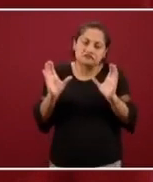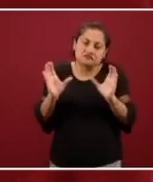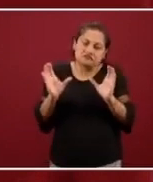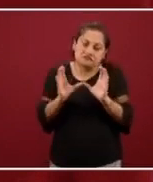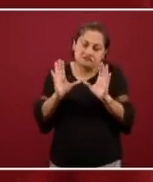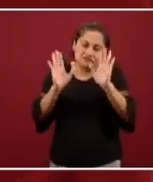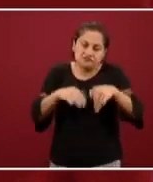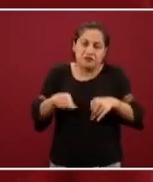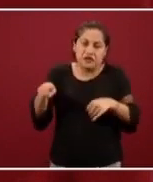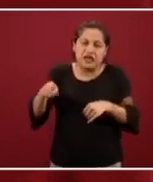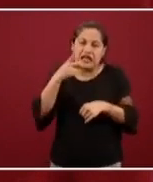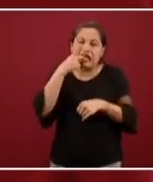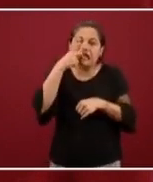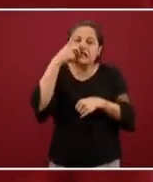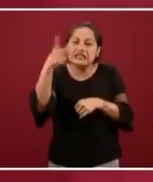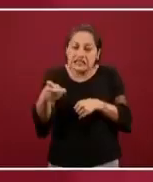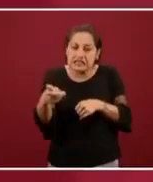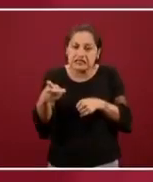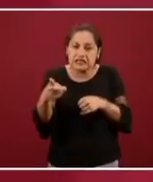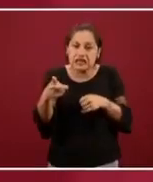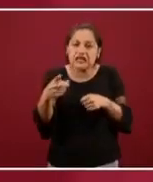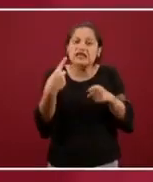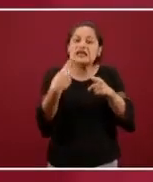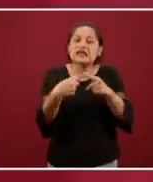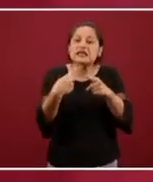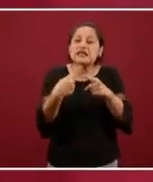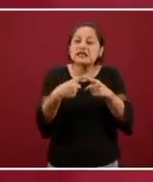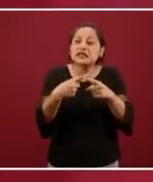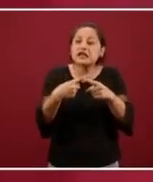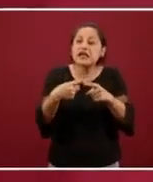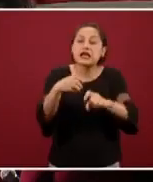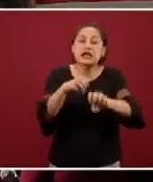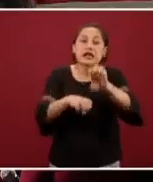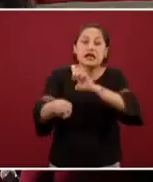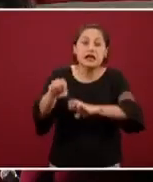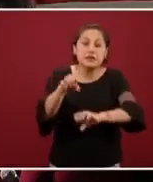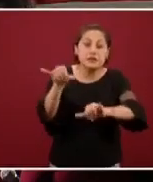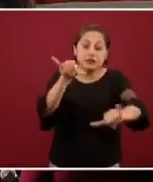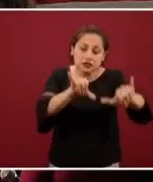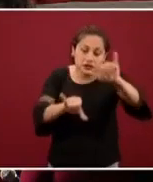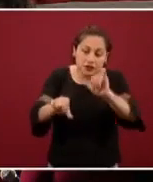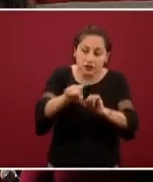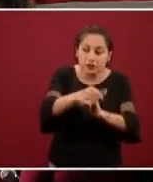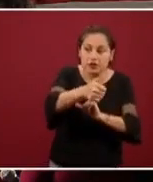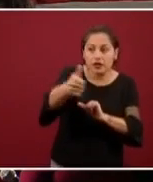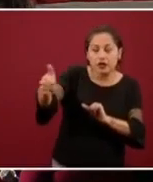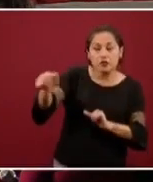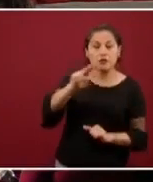tienen competencia técnica, emitirá probablemente un listado para que la gente pueda saberlo.